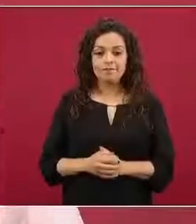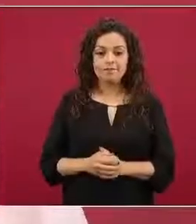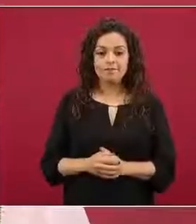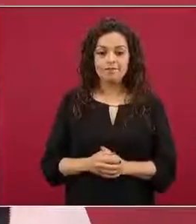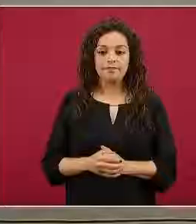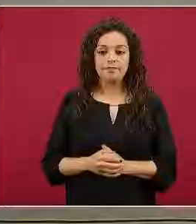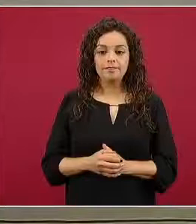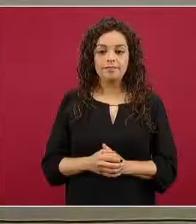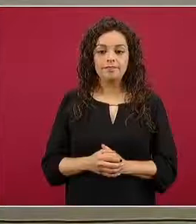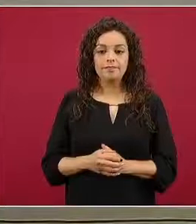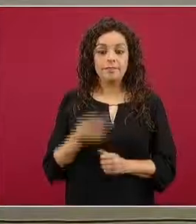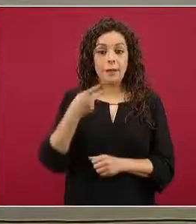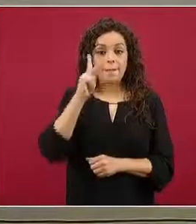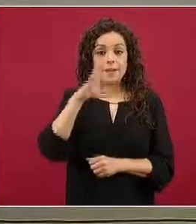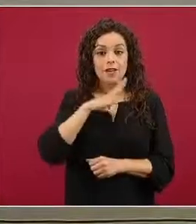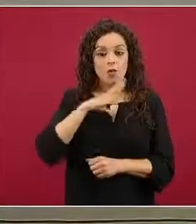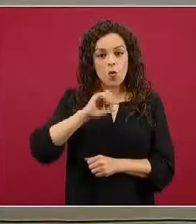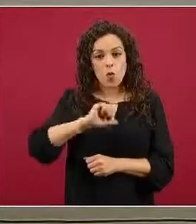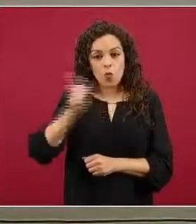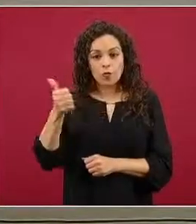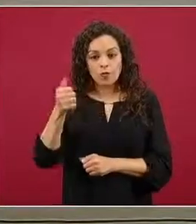Pero están estos